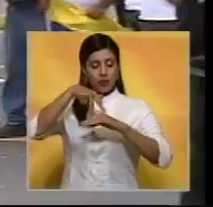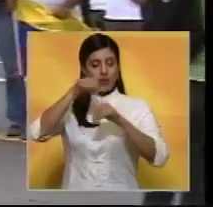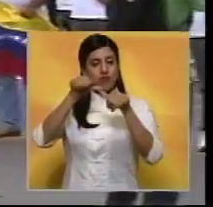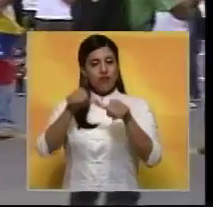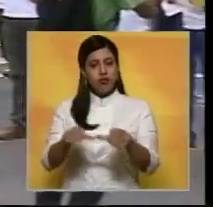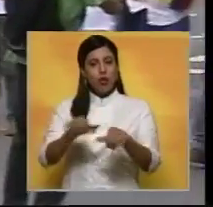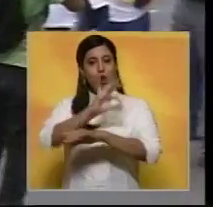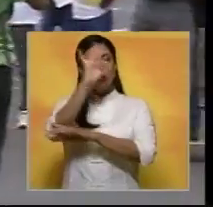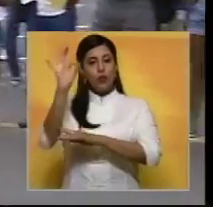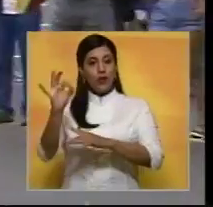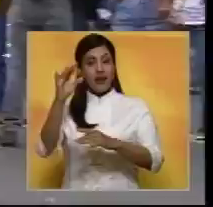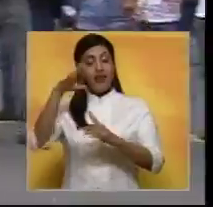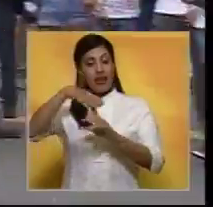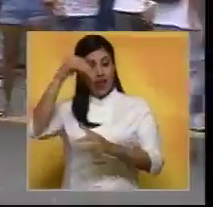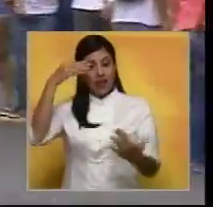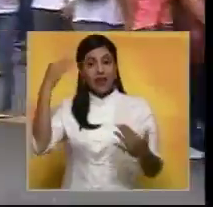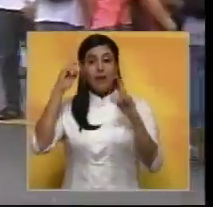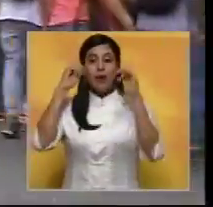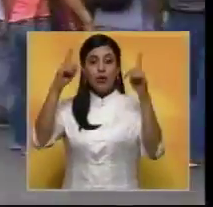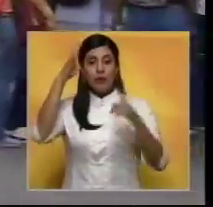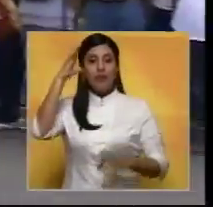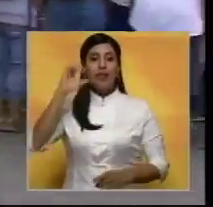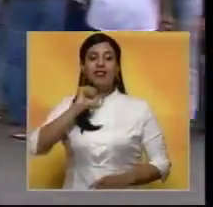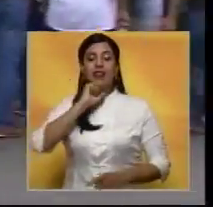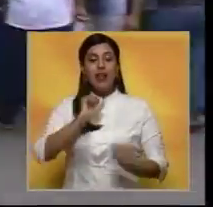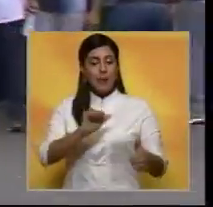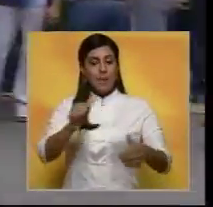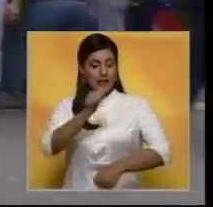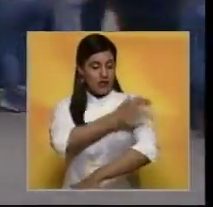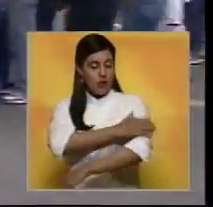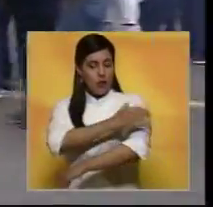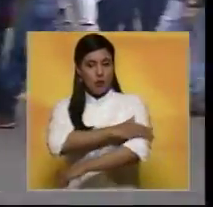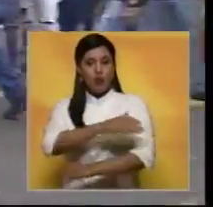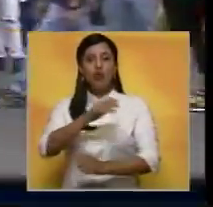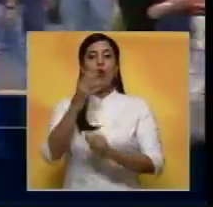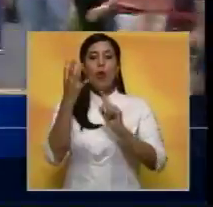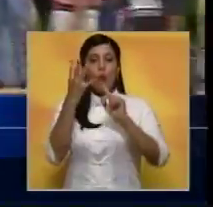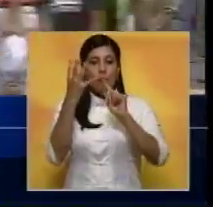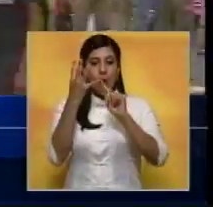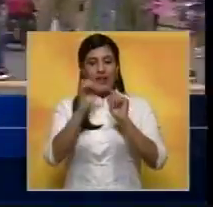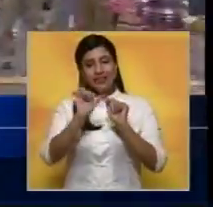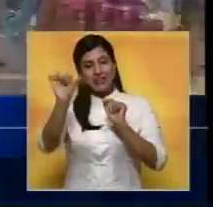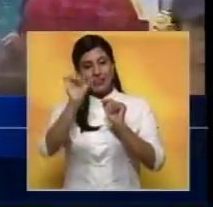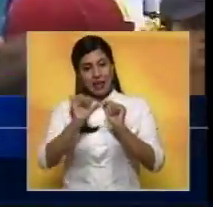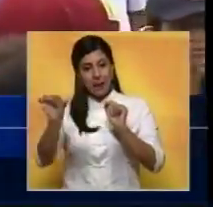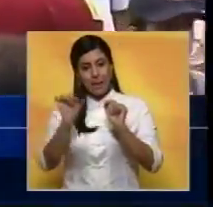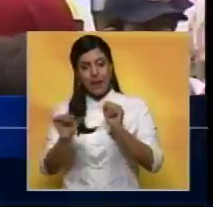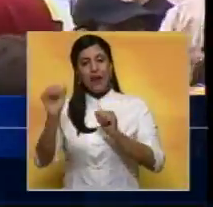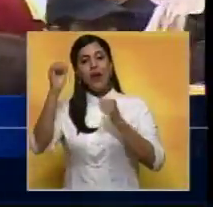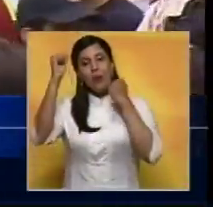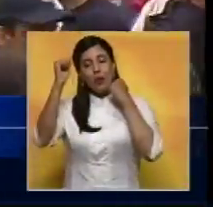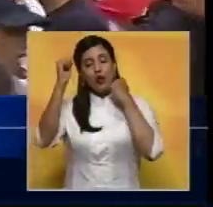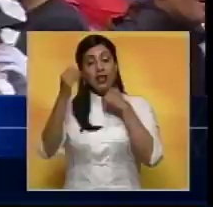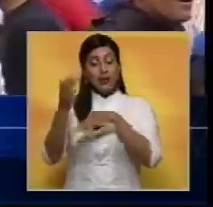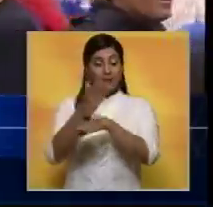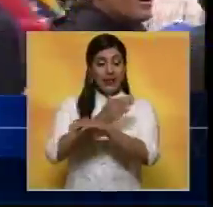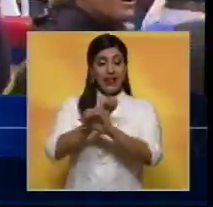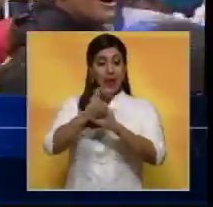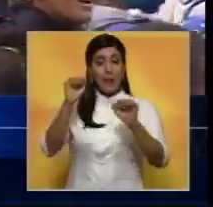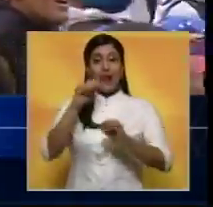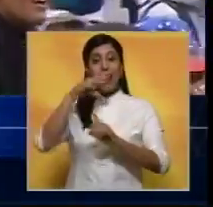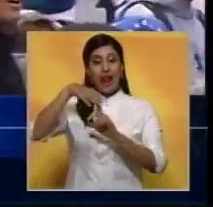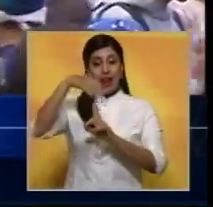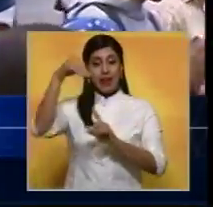En el distribuidor Altamira de la autopista Francisco Fajardo inicia la oposición venezolana la 4ª semana de protestas. Más temprano, desde la